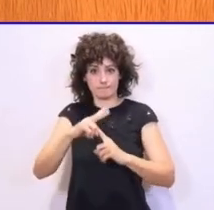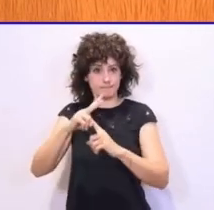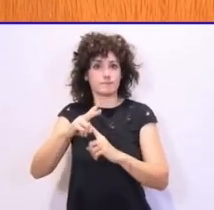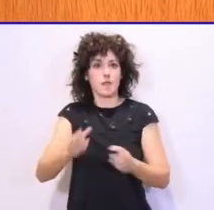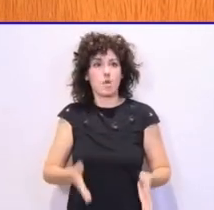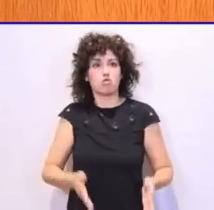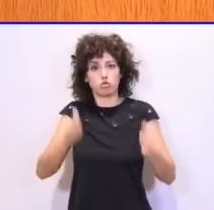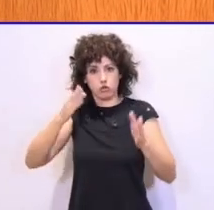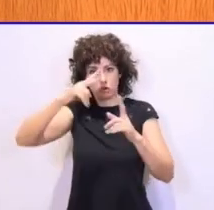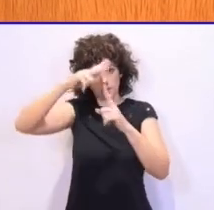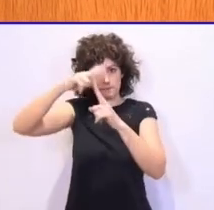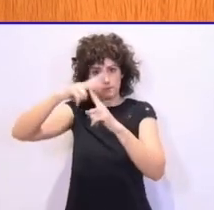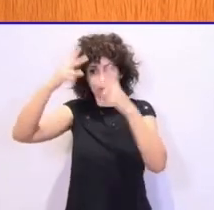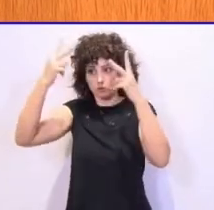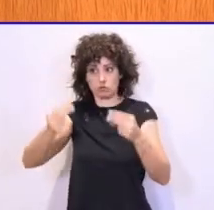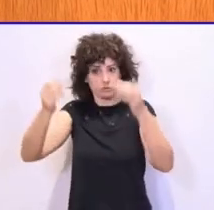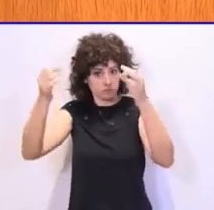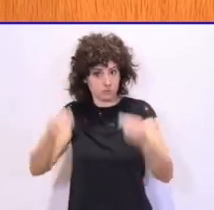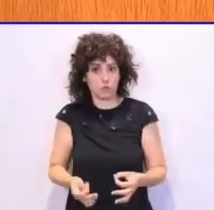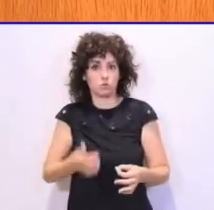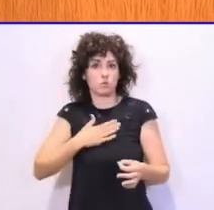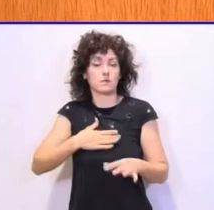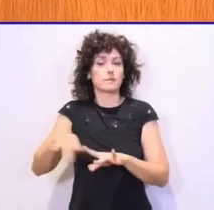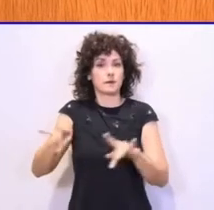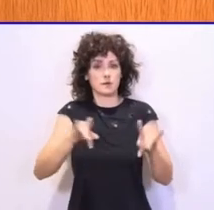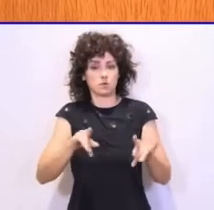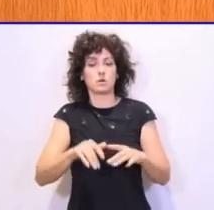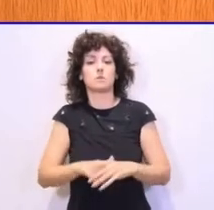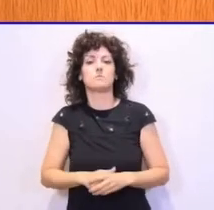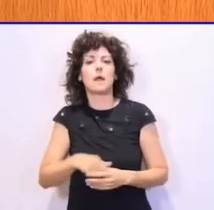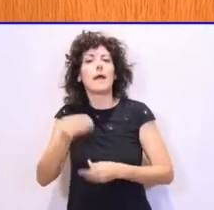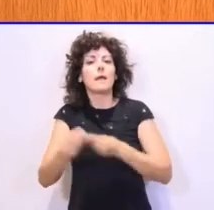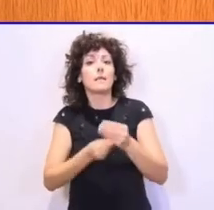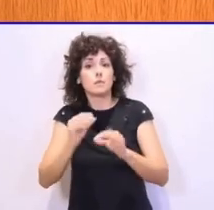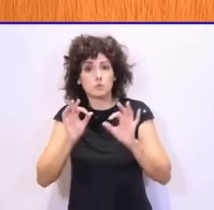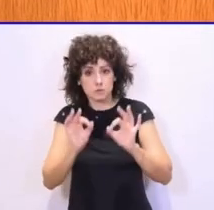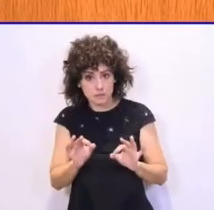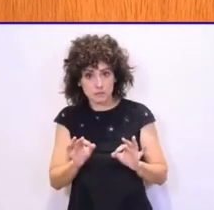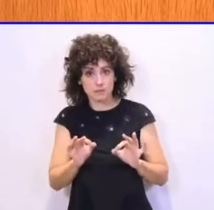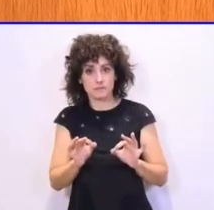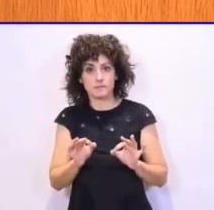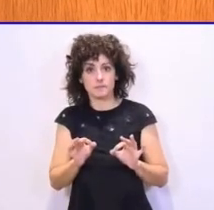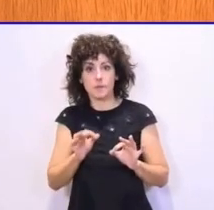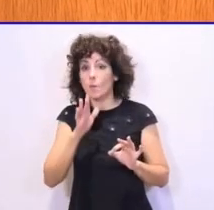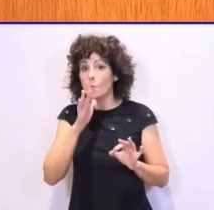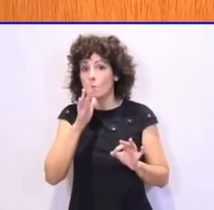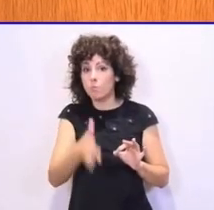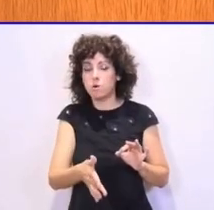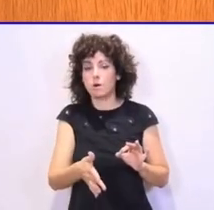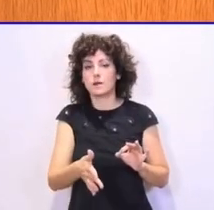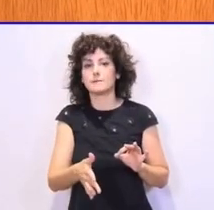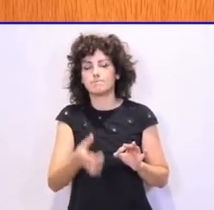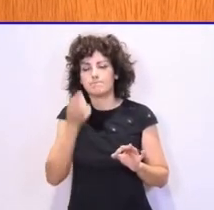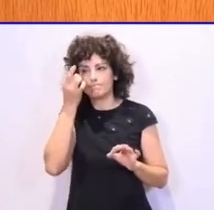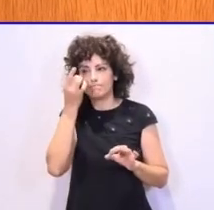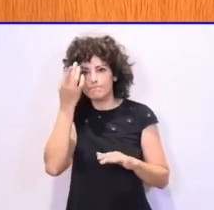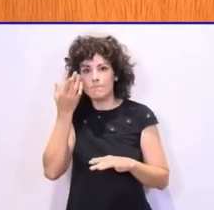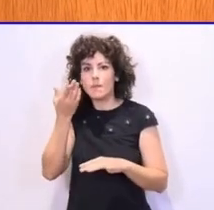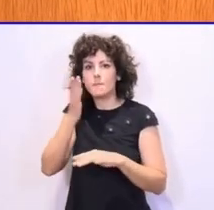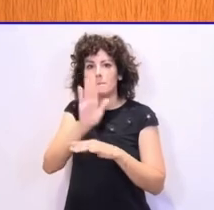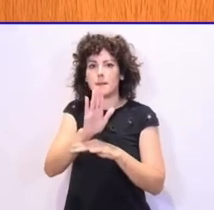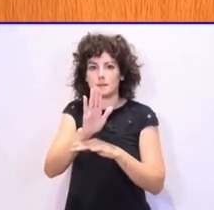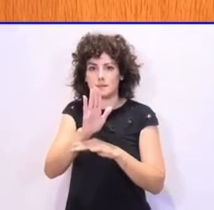de alta tensión en nuestro en nuestro territorio y lo hicimos así porque planteamos ya desde el